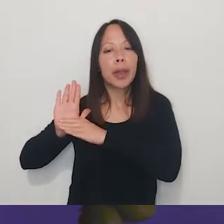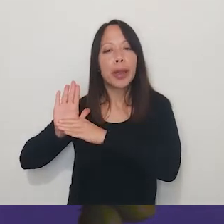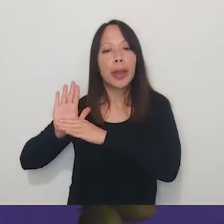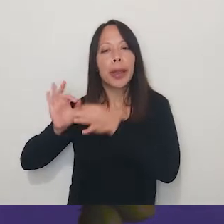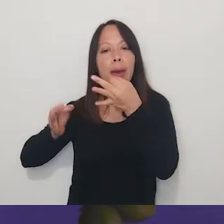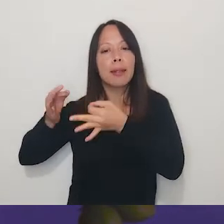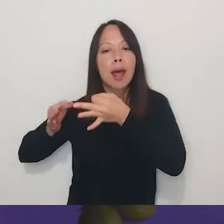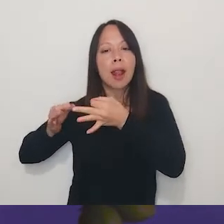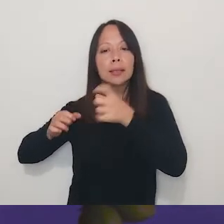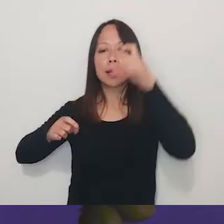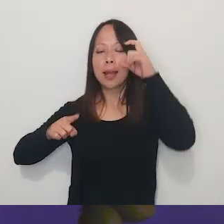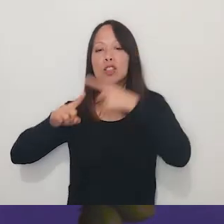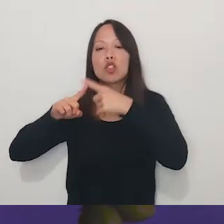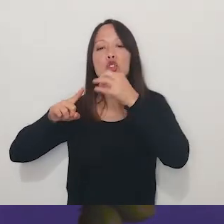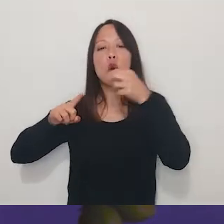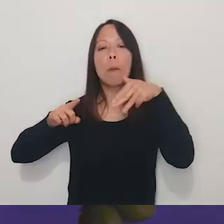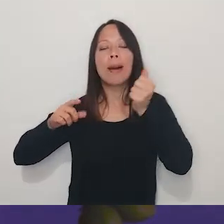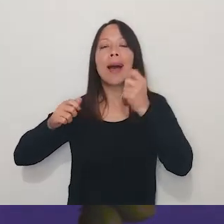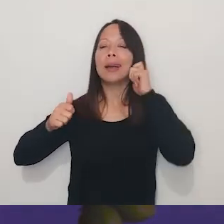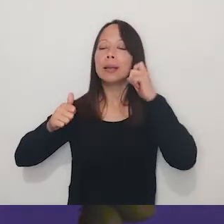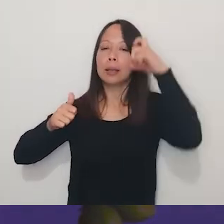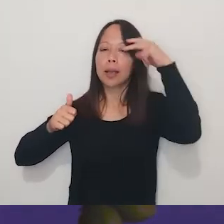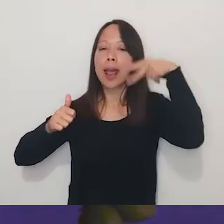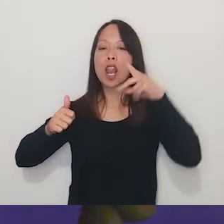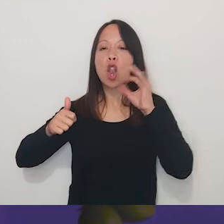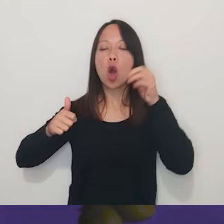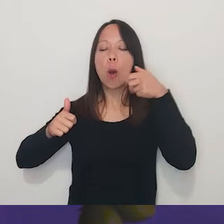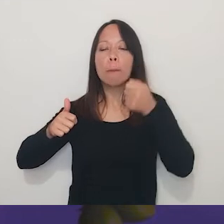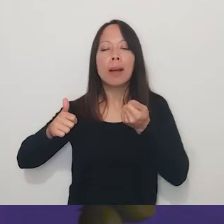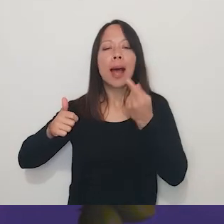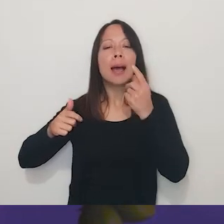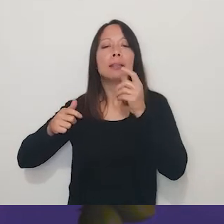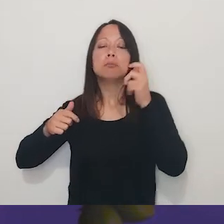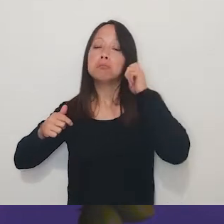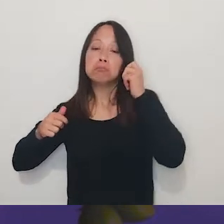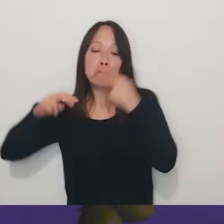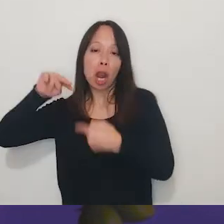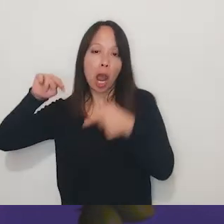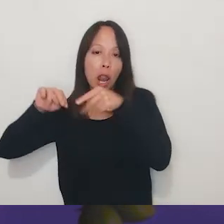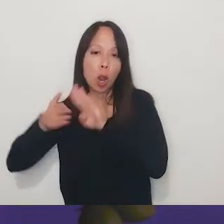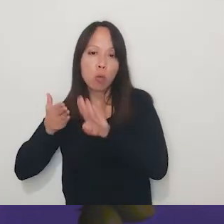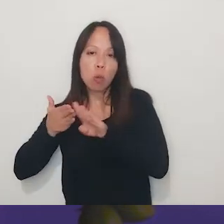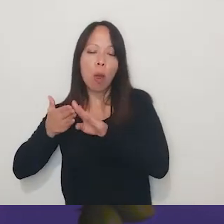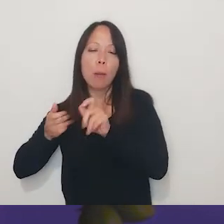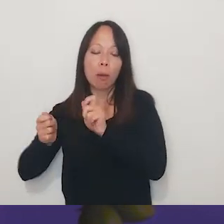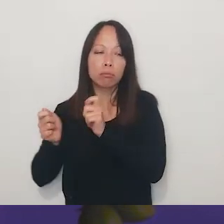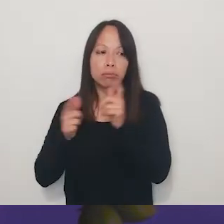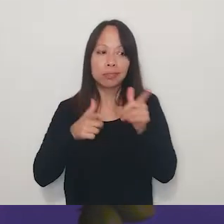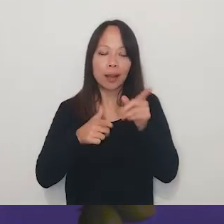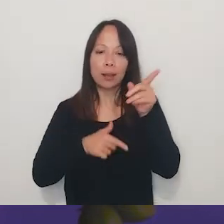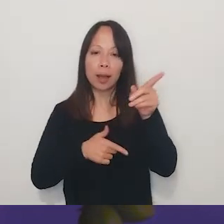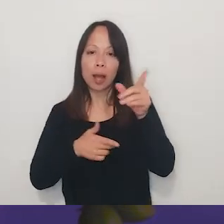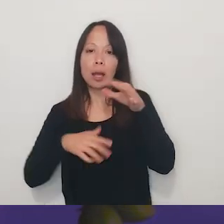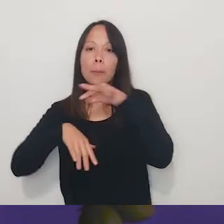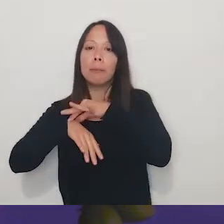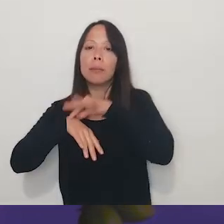secuencia de estudios, entre los que incluye un exoma, un genoma, y encuentra genes nuevos, que a veces es lo que es más difícil para los médicos